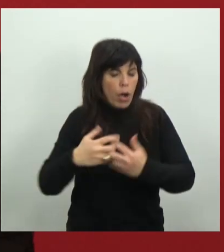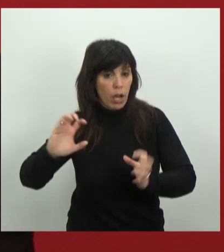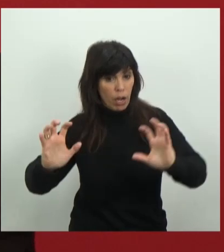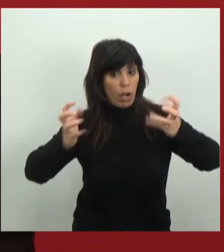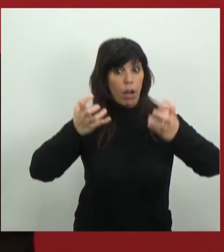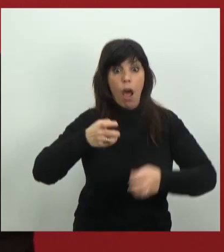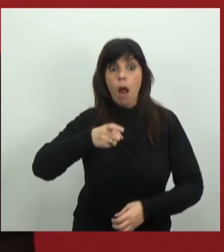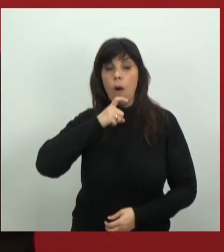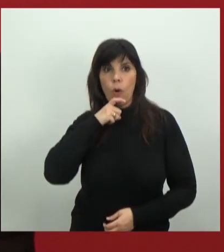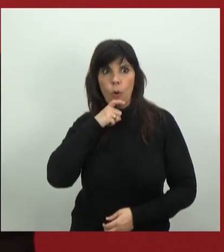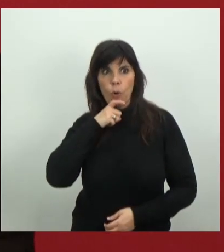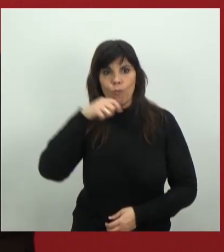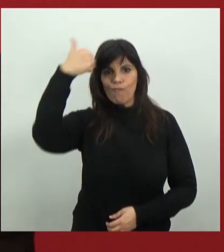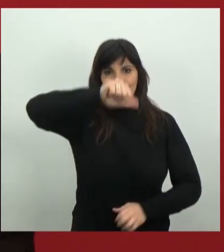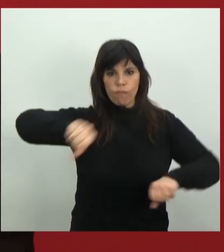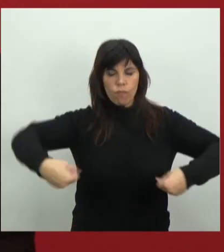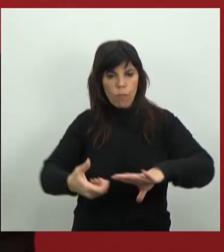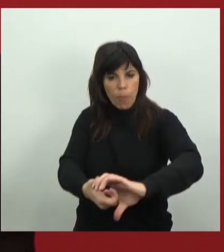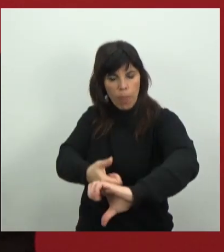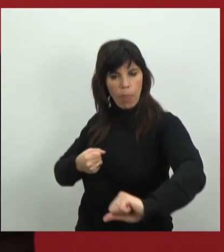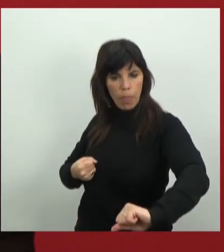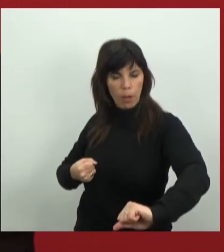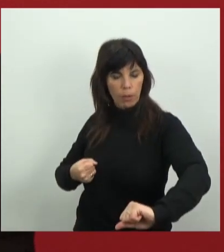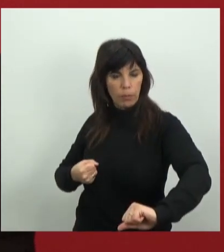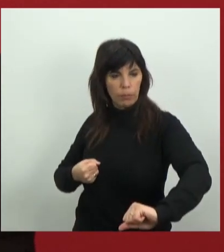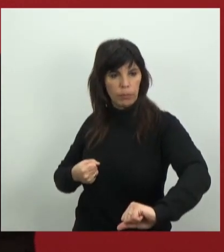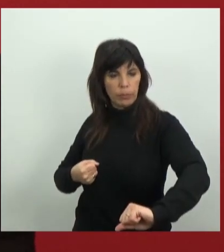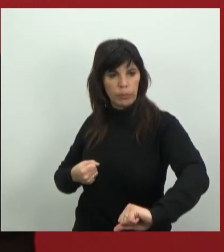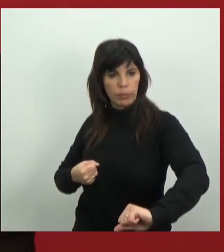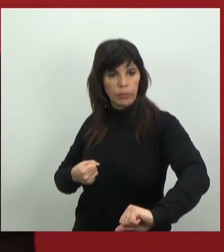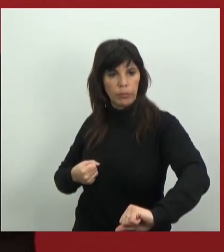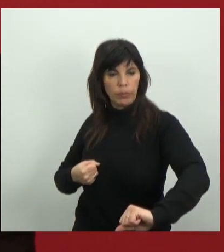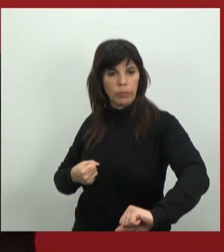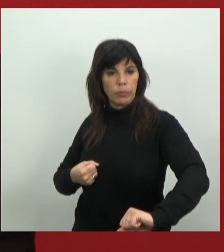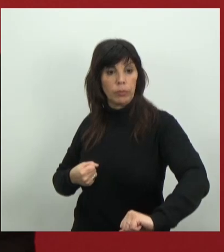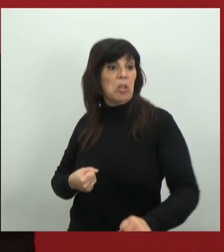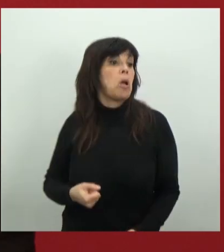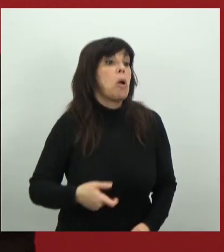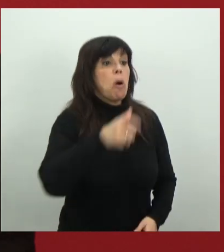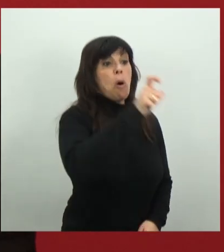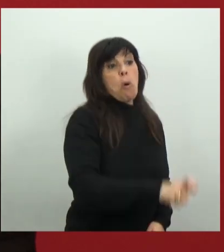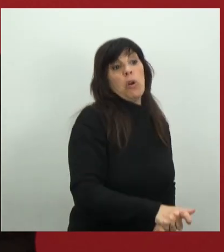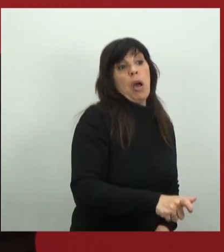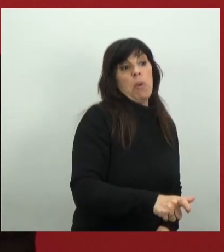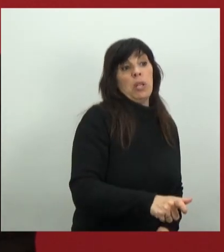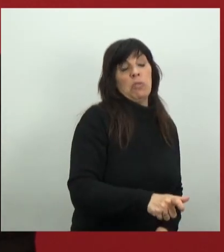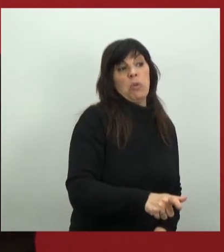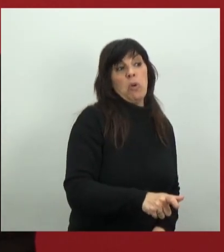Lo más fácil de librar es una persona de hechicería, de brujería y de